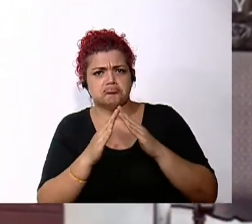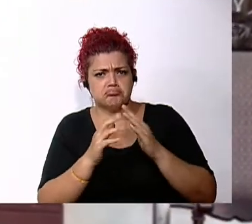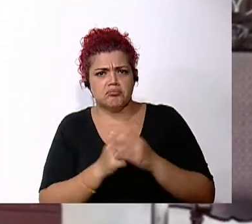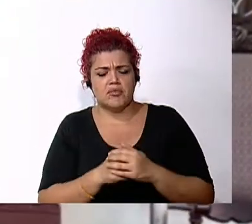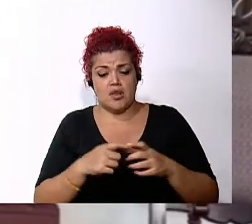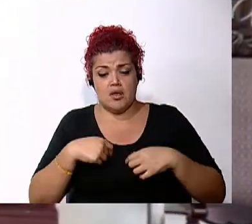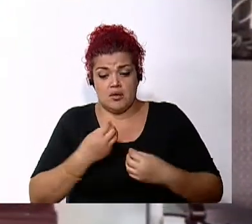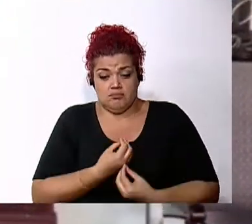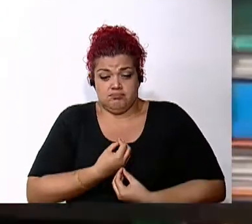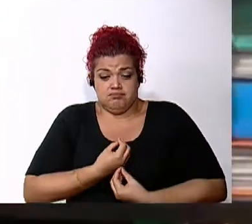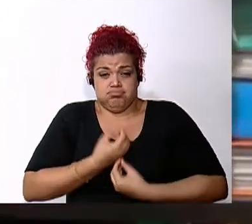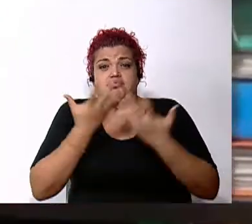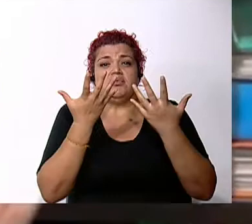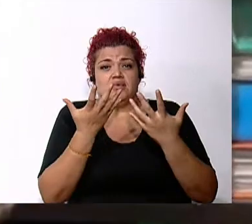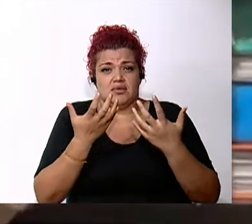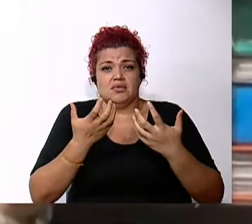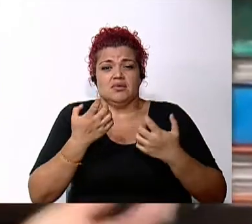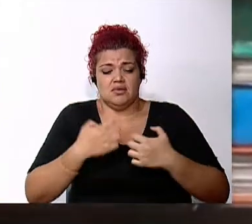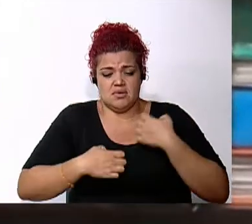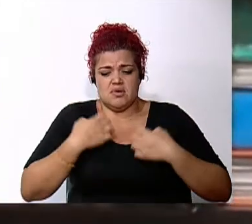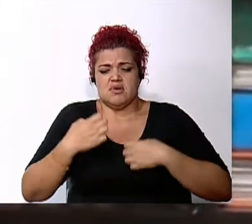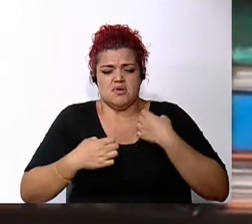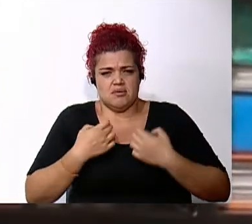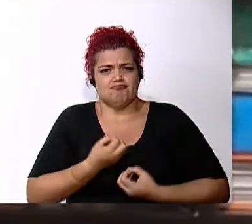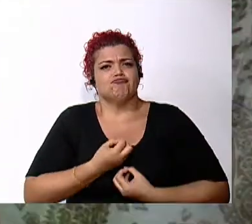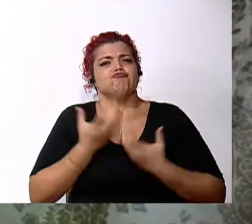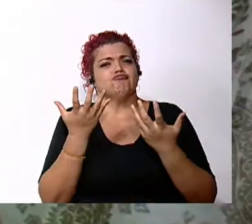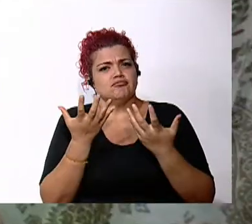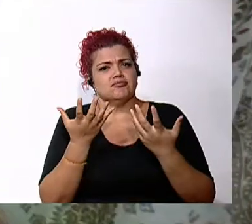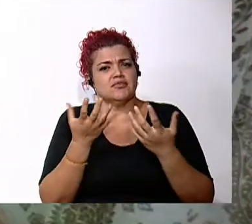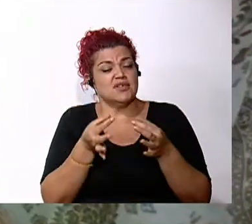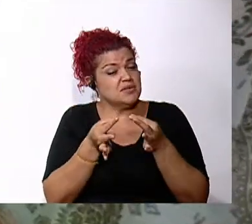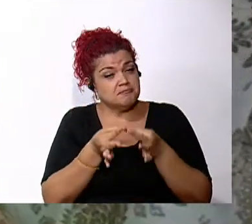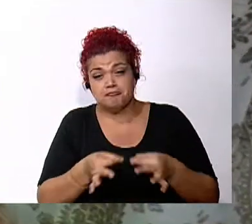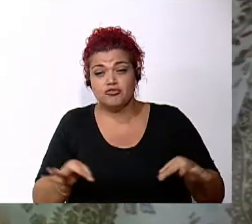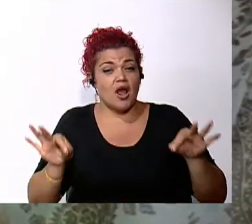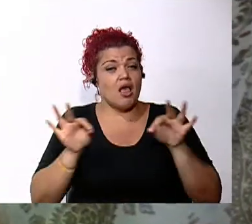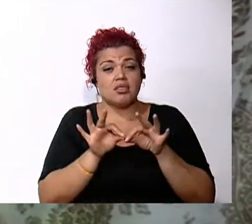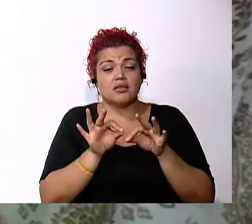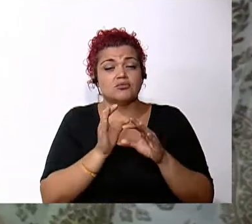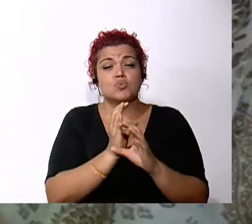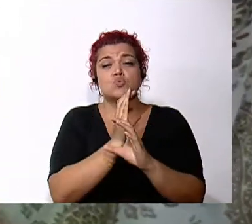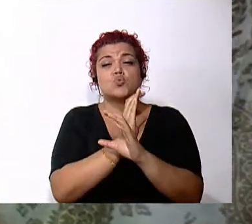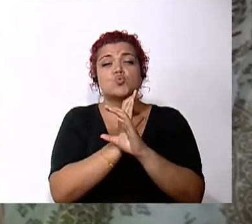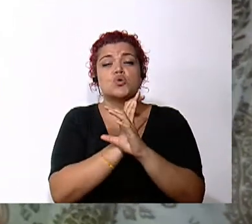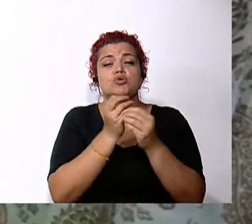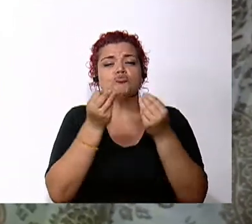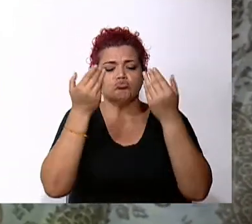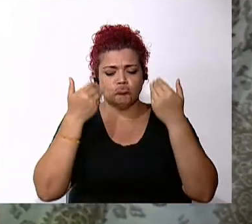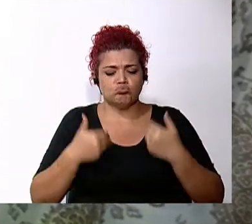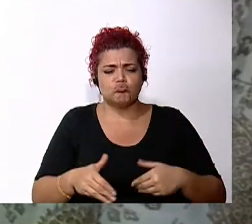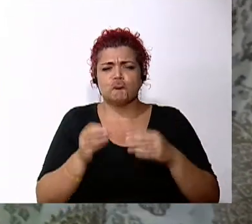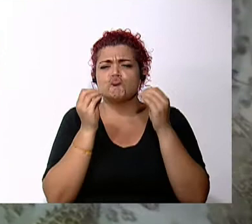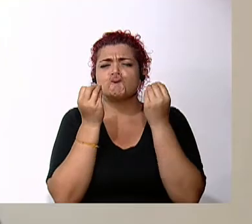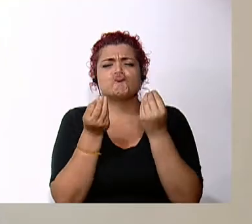Expresen sentimientos. Y sobre todo, cuídense mucho y a sus